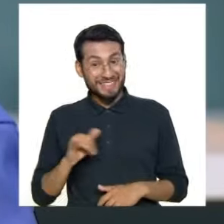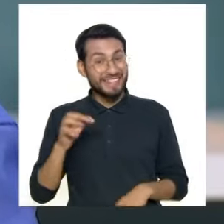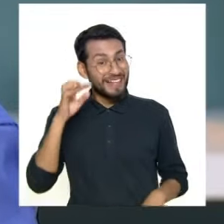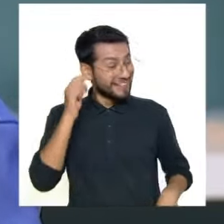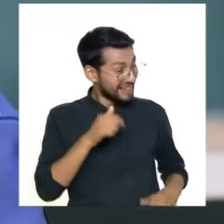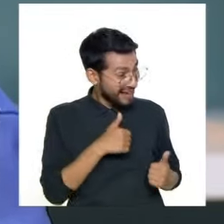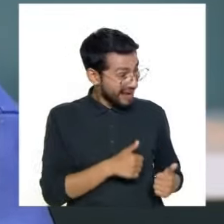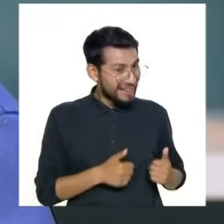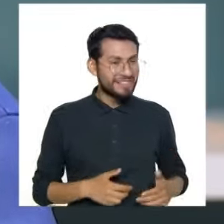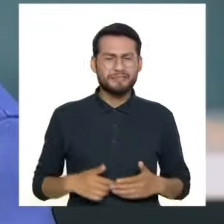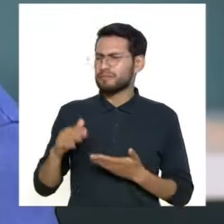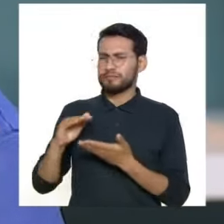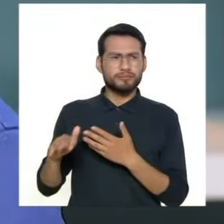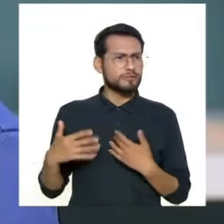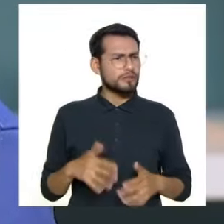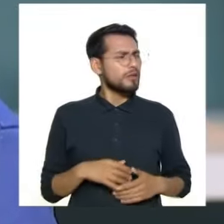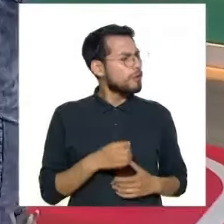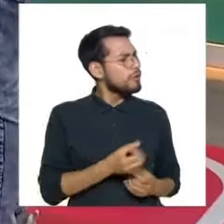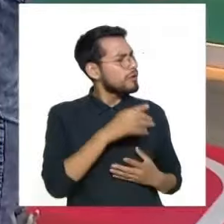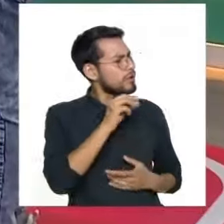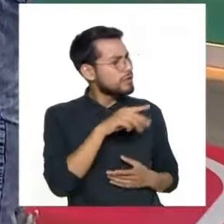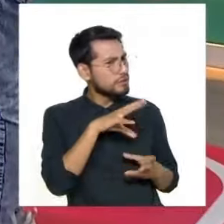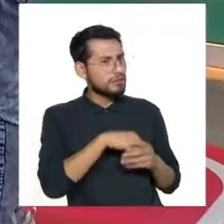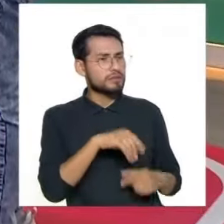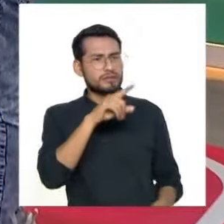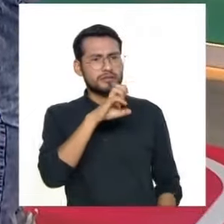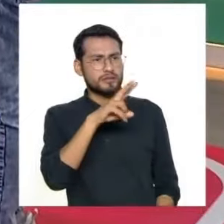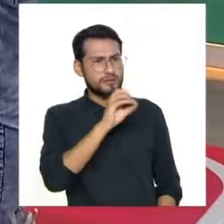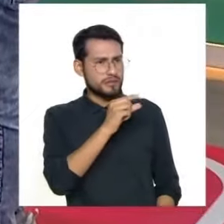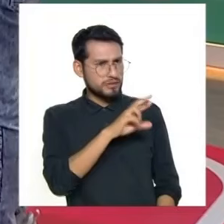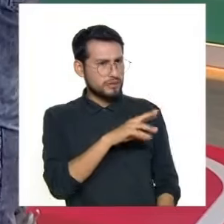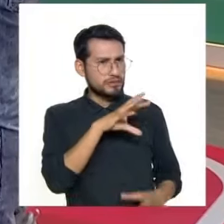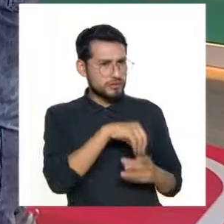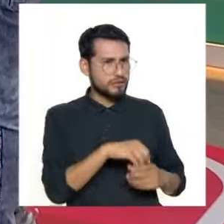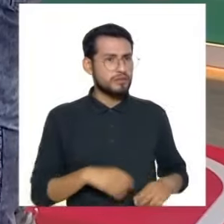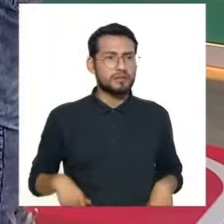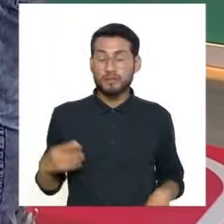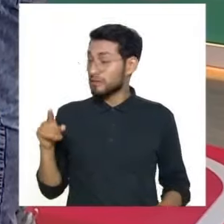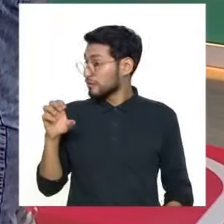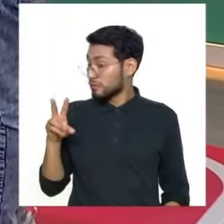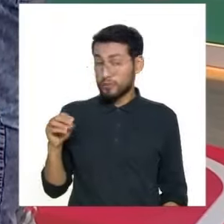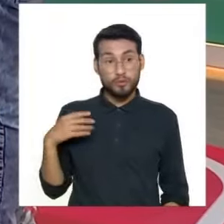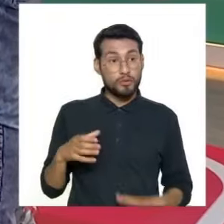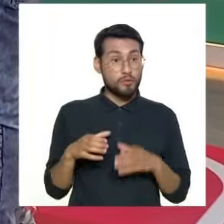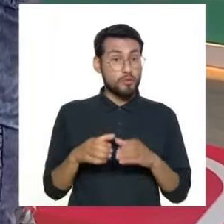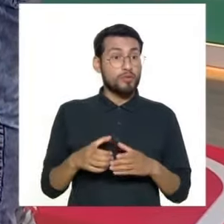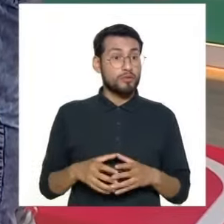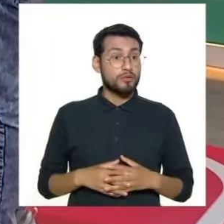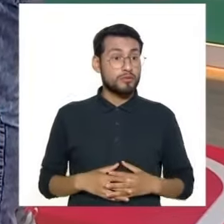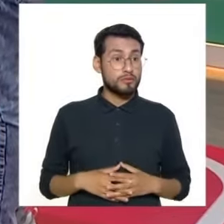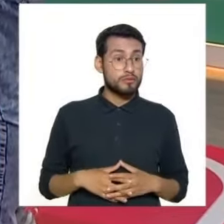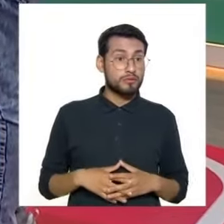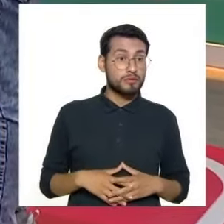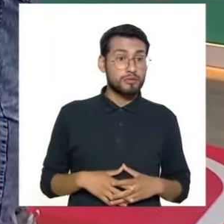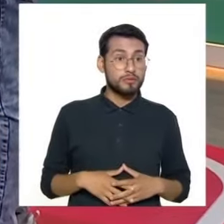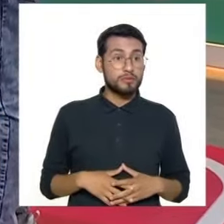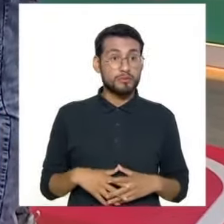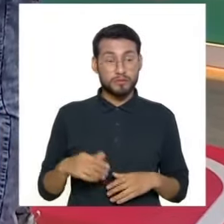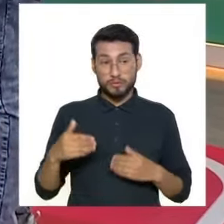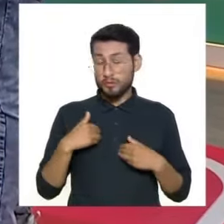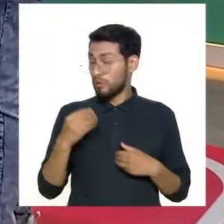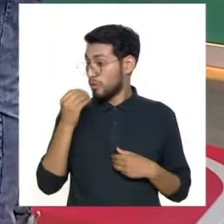buenazo Perdón Cuántos gramos tiene esta lata son 120 gr de contenido 120 oye bien bien servido Ah esto